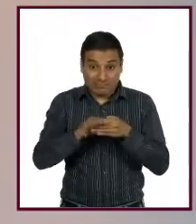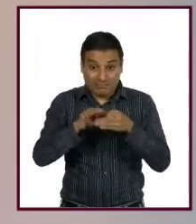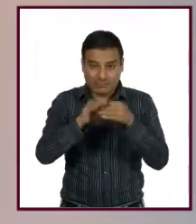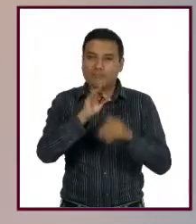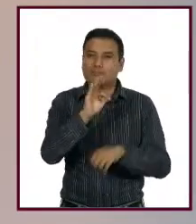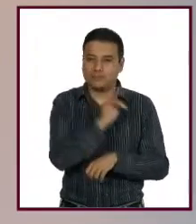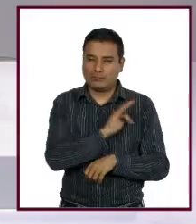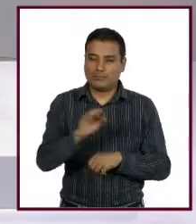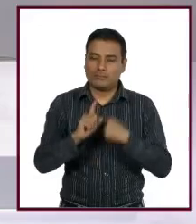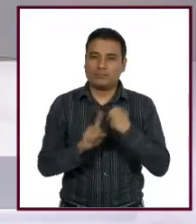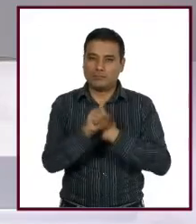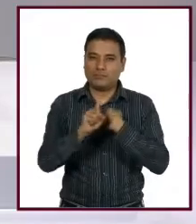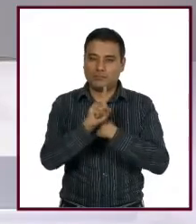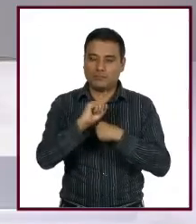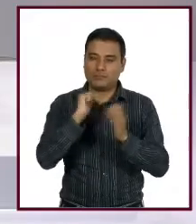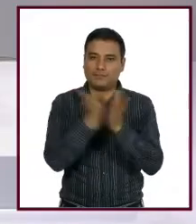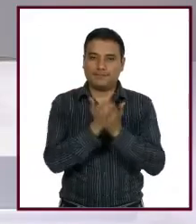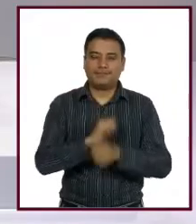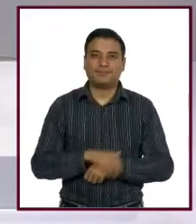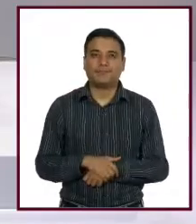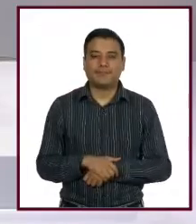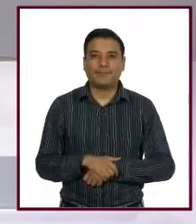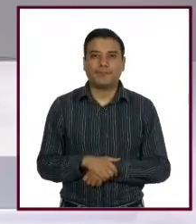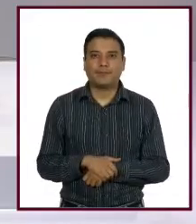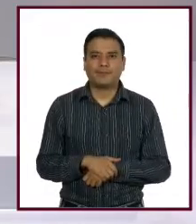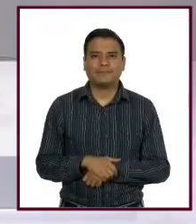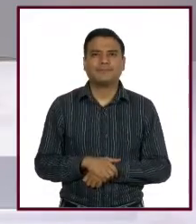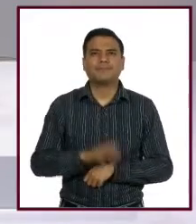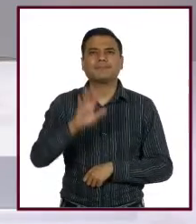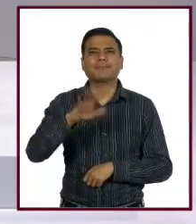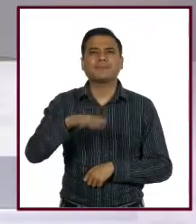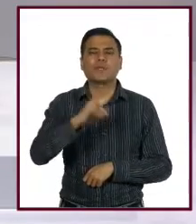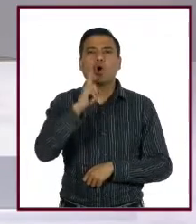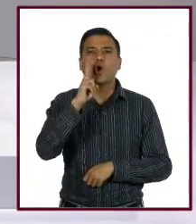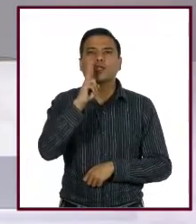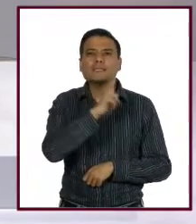tiempo. ¿Afecta el inhalar de los tanques de oxígeno?